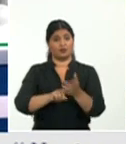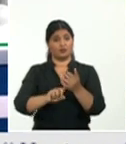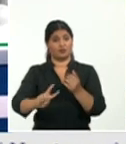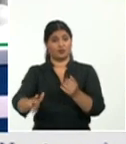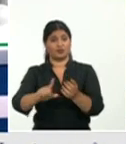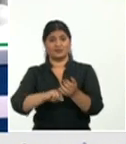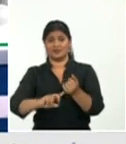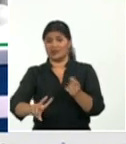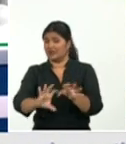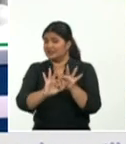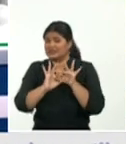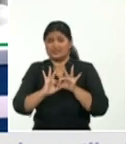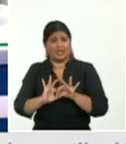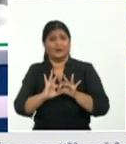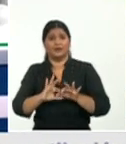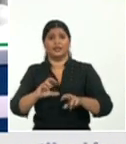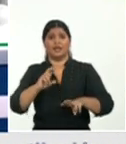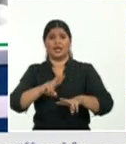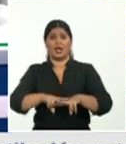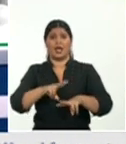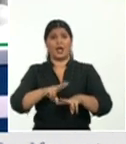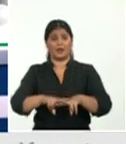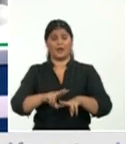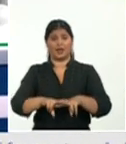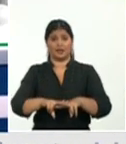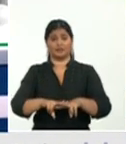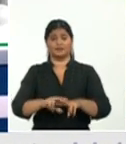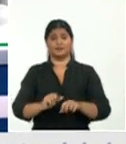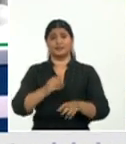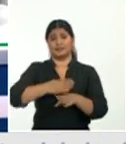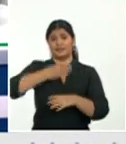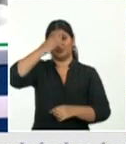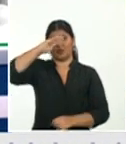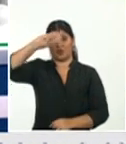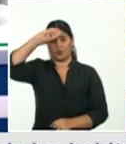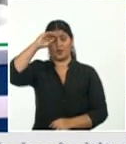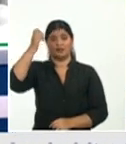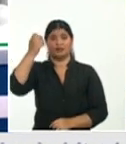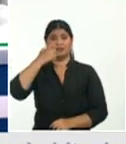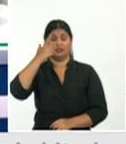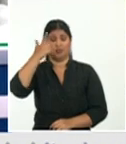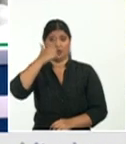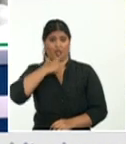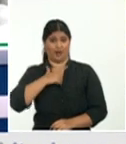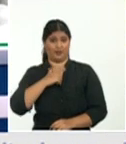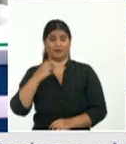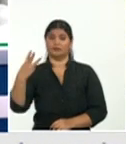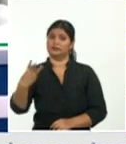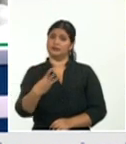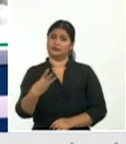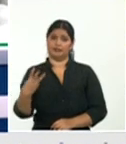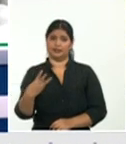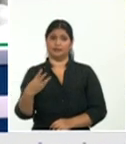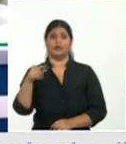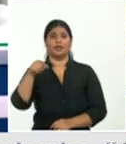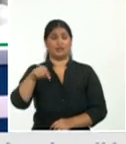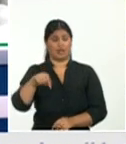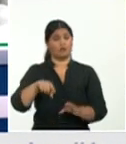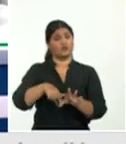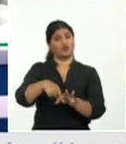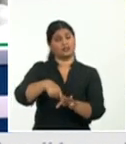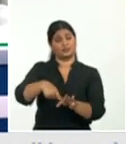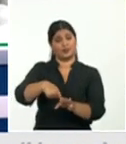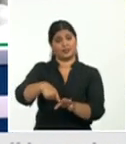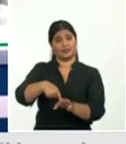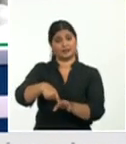de contagio, La Habana, Santiago de Cuba y Ciego de Ávila, con una altísima transmisión en el día de hoy. El municipio especial Isla de